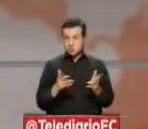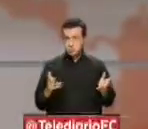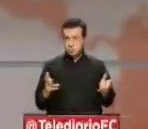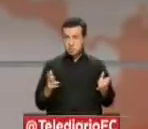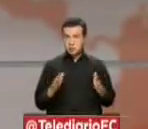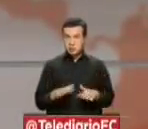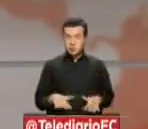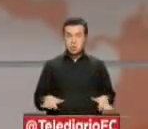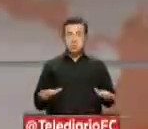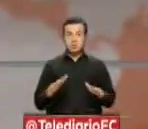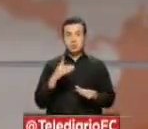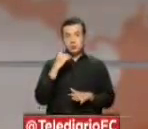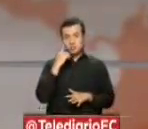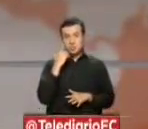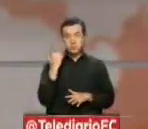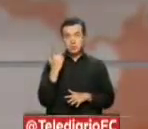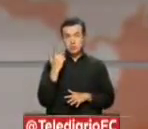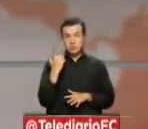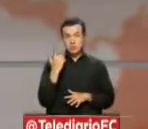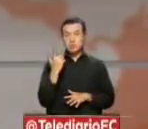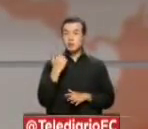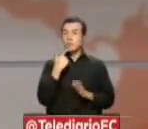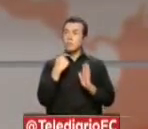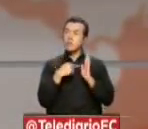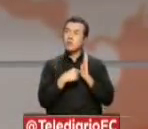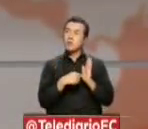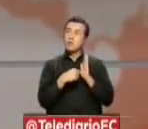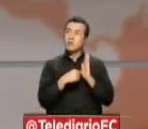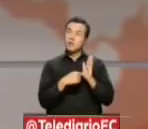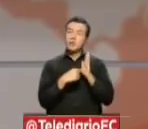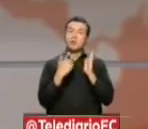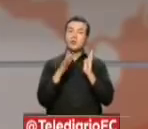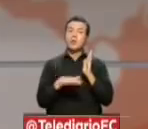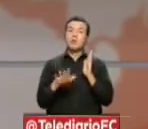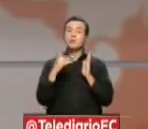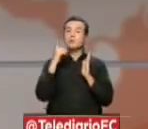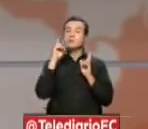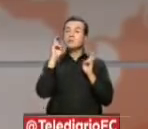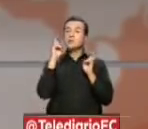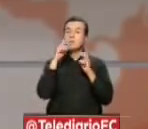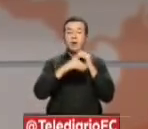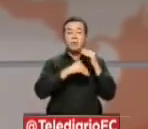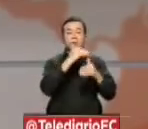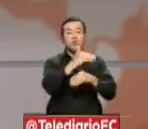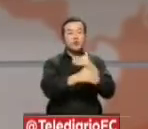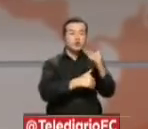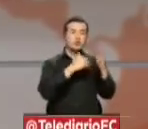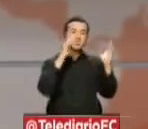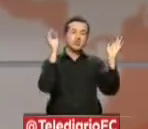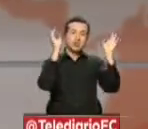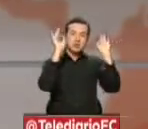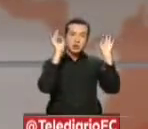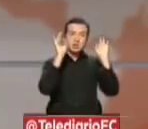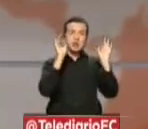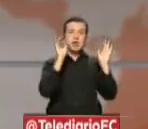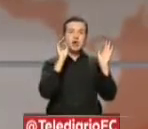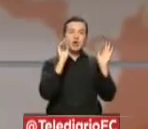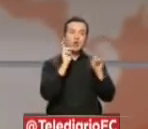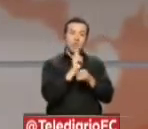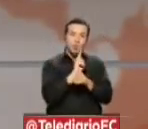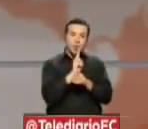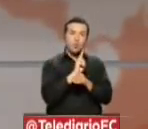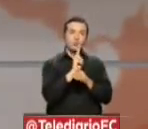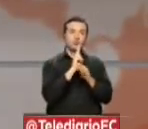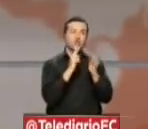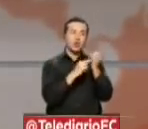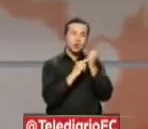abrir relacionadas con estos créditos, como por ejemplo las que tienen que ver con procesos de energía renovable y de optimización